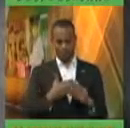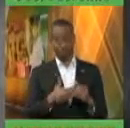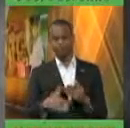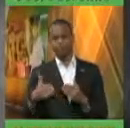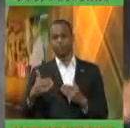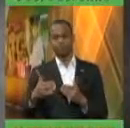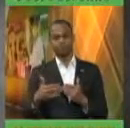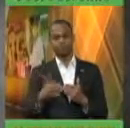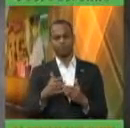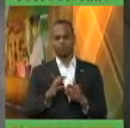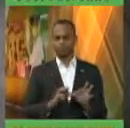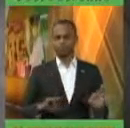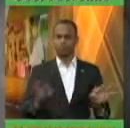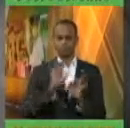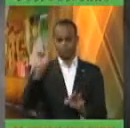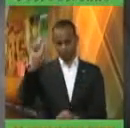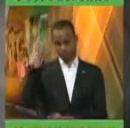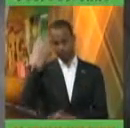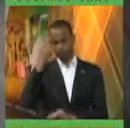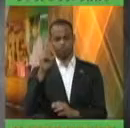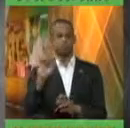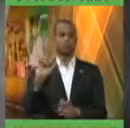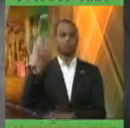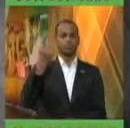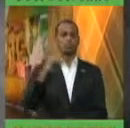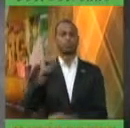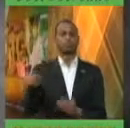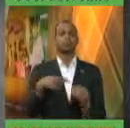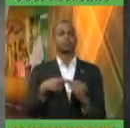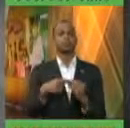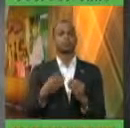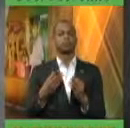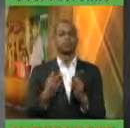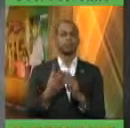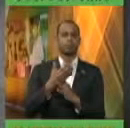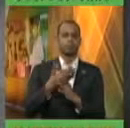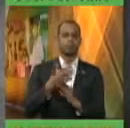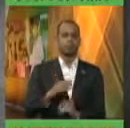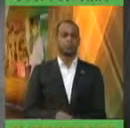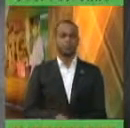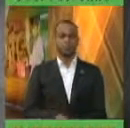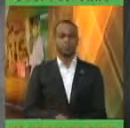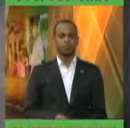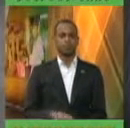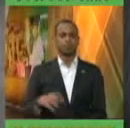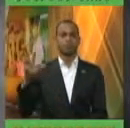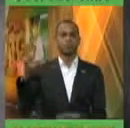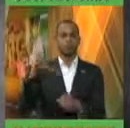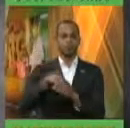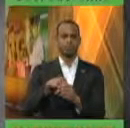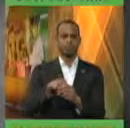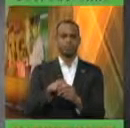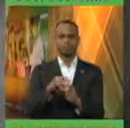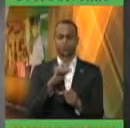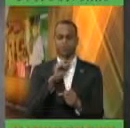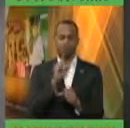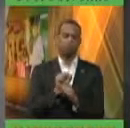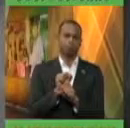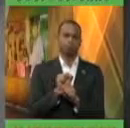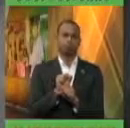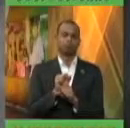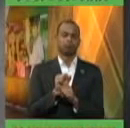en el estado y del gobierno en materia de accesibilidad hay una prioridad ya firmada